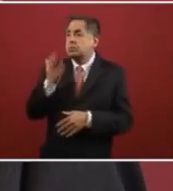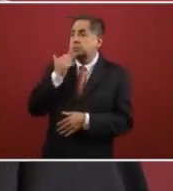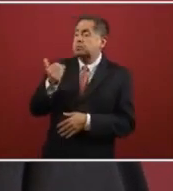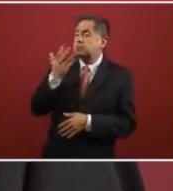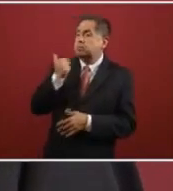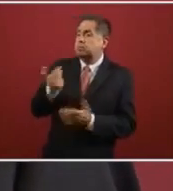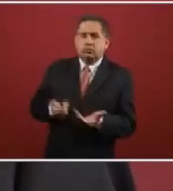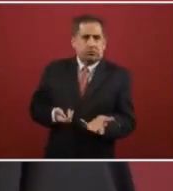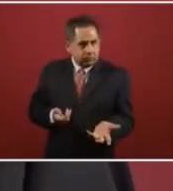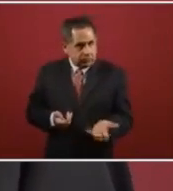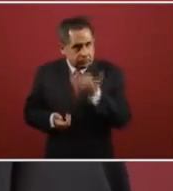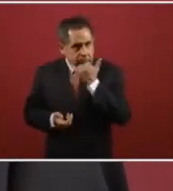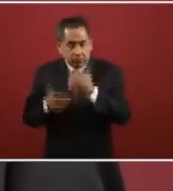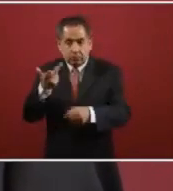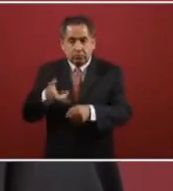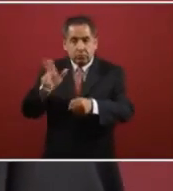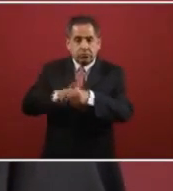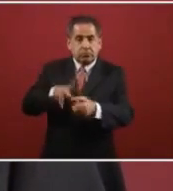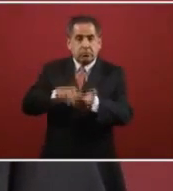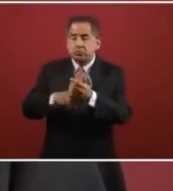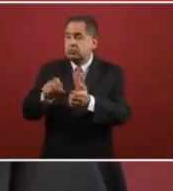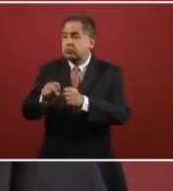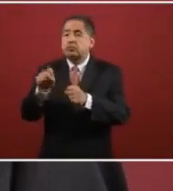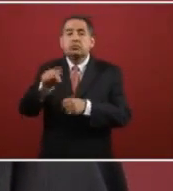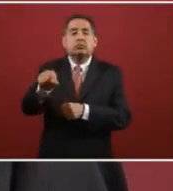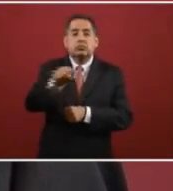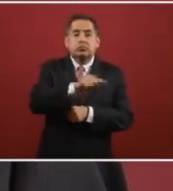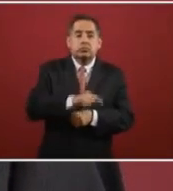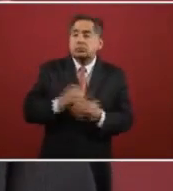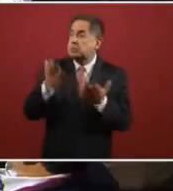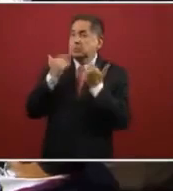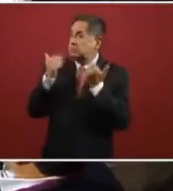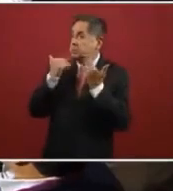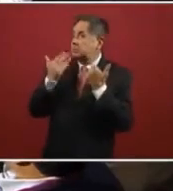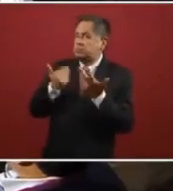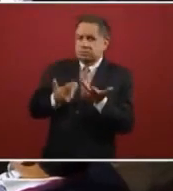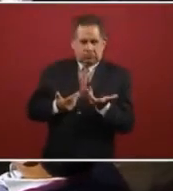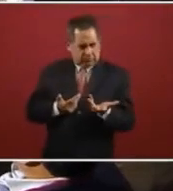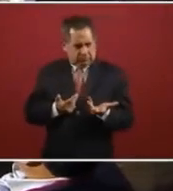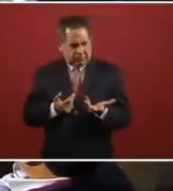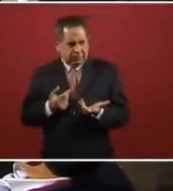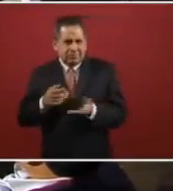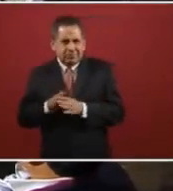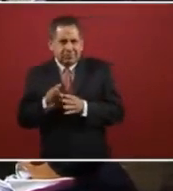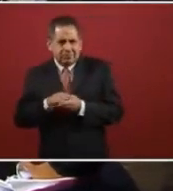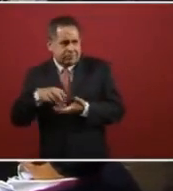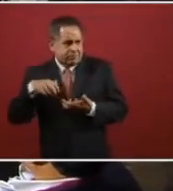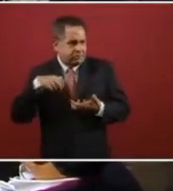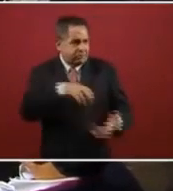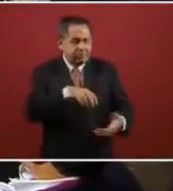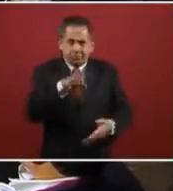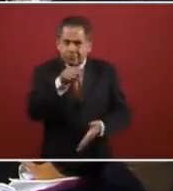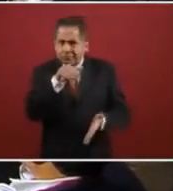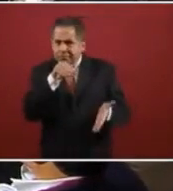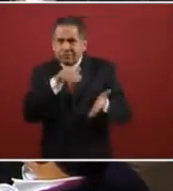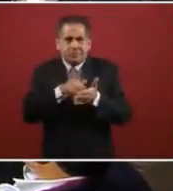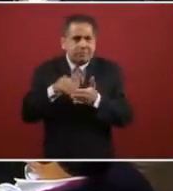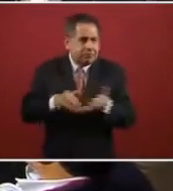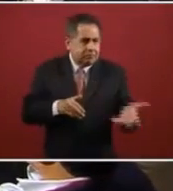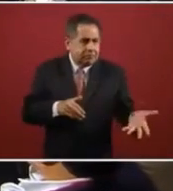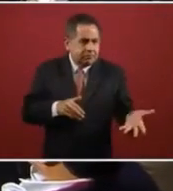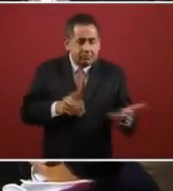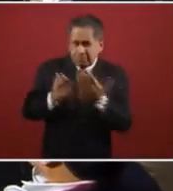nosotros a salud en hospitales entonces están molestos